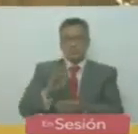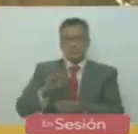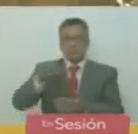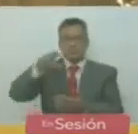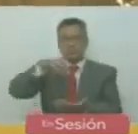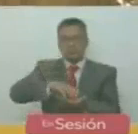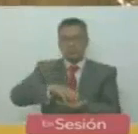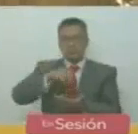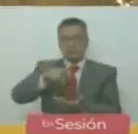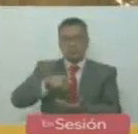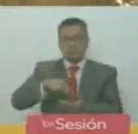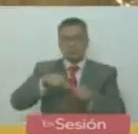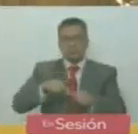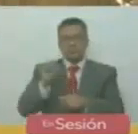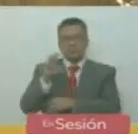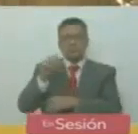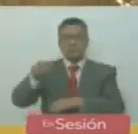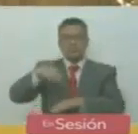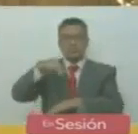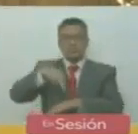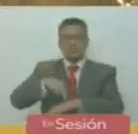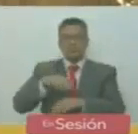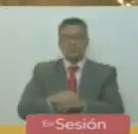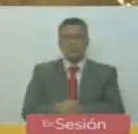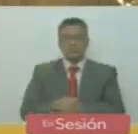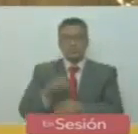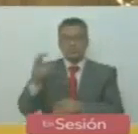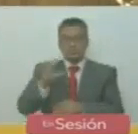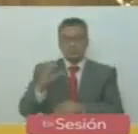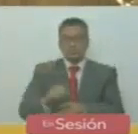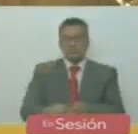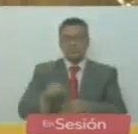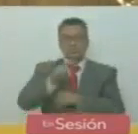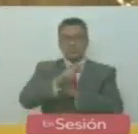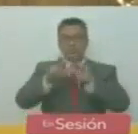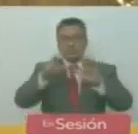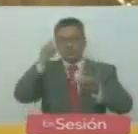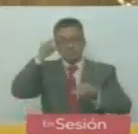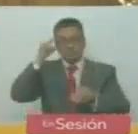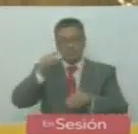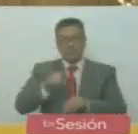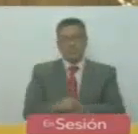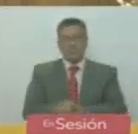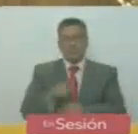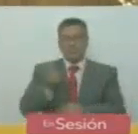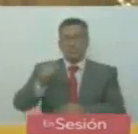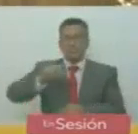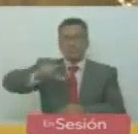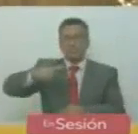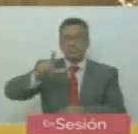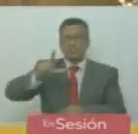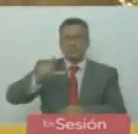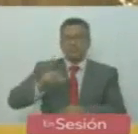Legislativo, sede de la Asamblea Nacional en Caracas, a los 28 días del mes de julio de